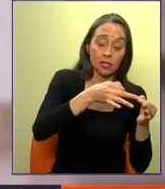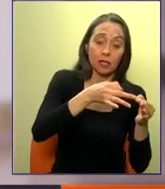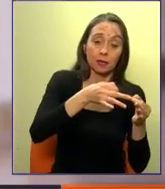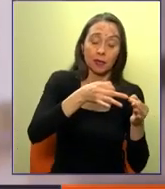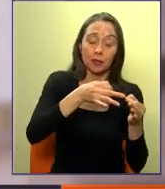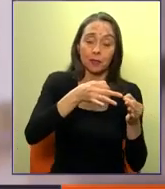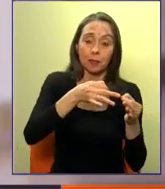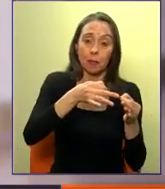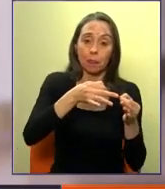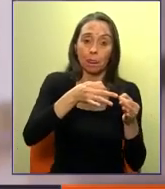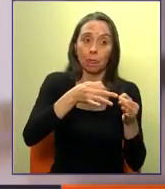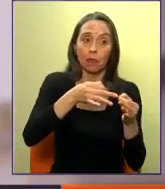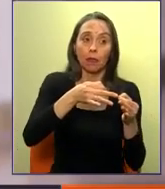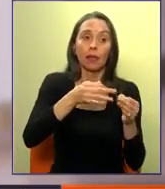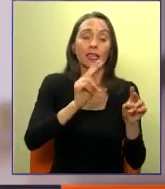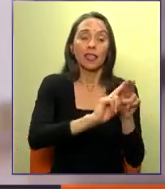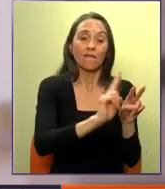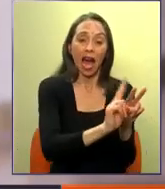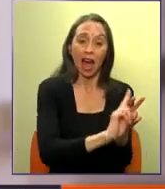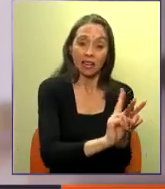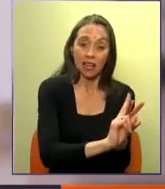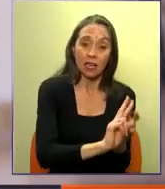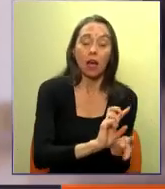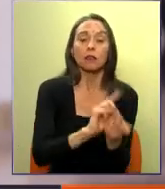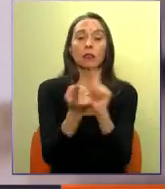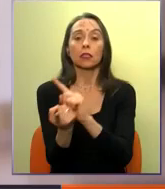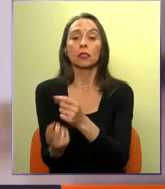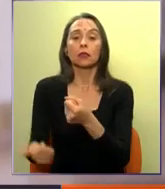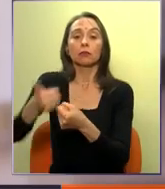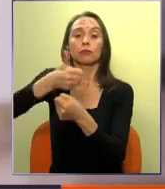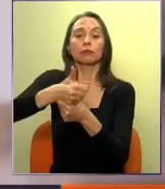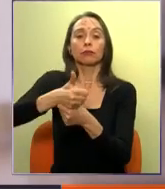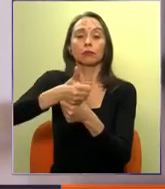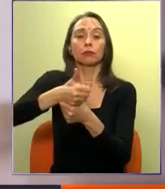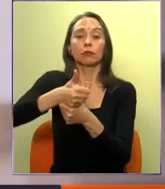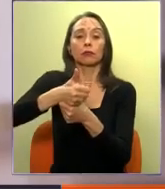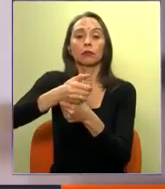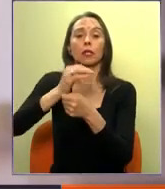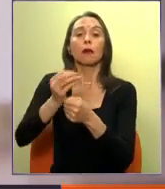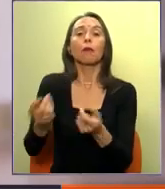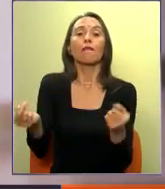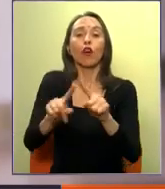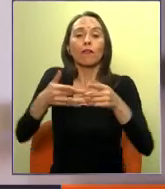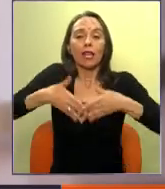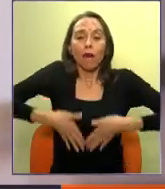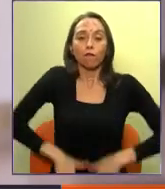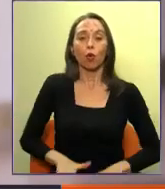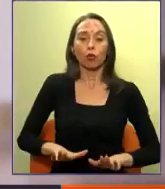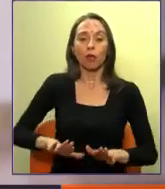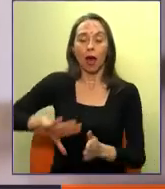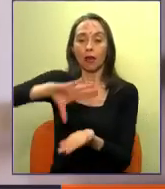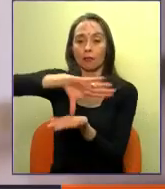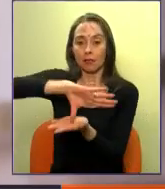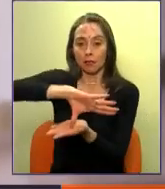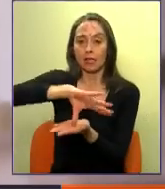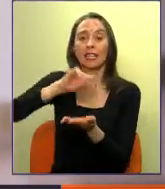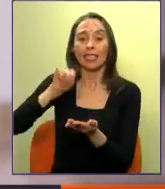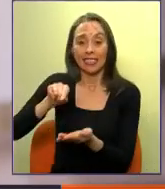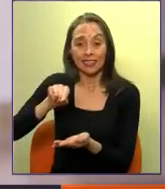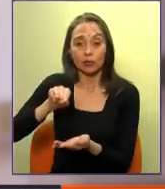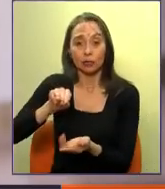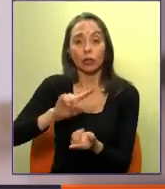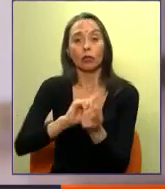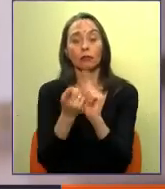llamar restaurador a asumir una impronta refundacional o fundacional. Y eso es lo que lo lleva